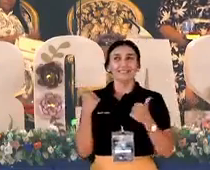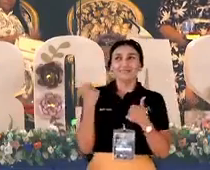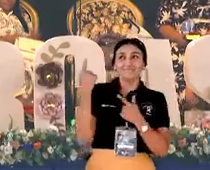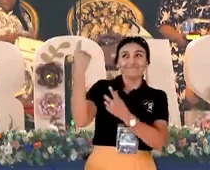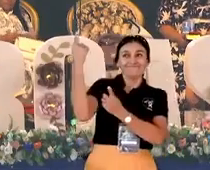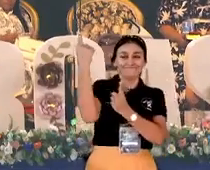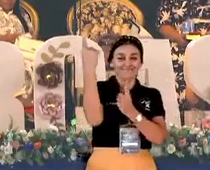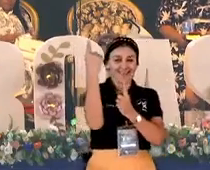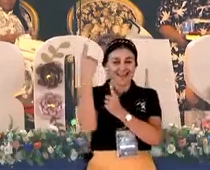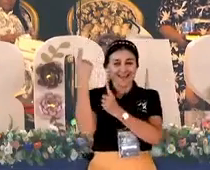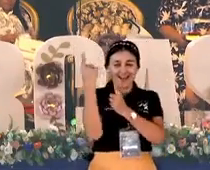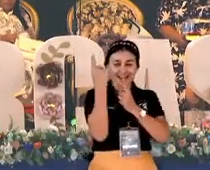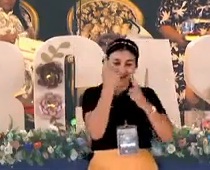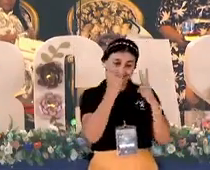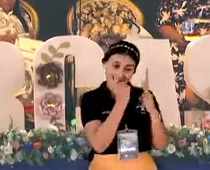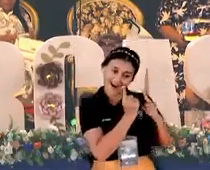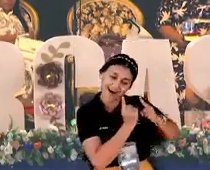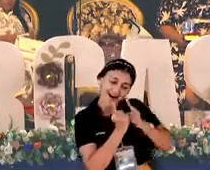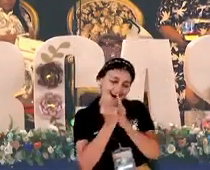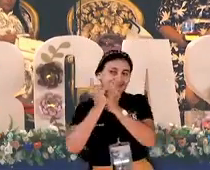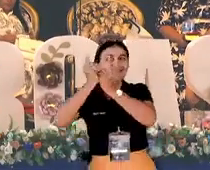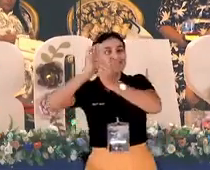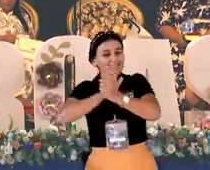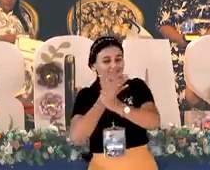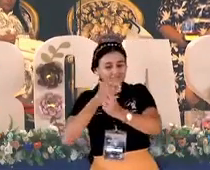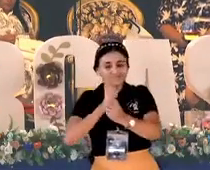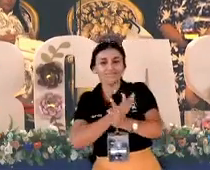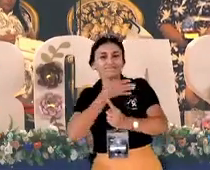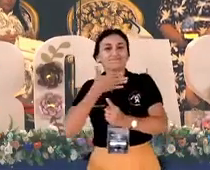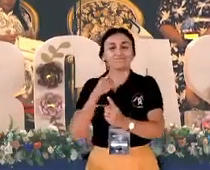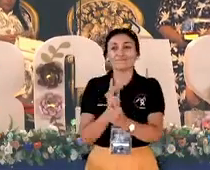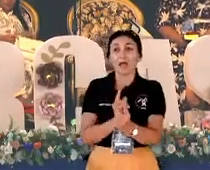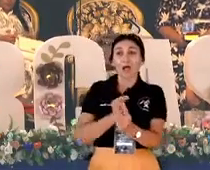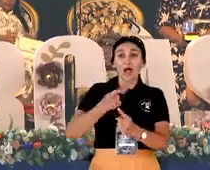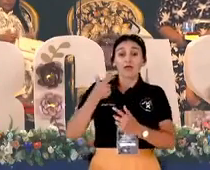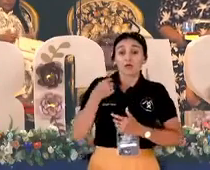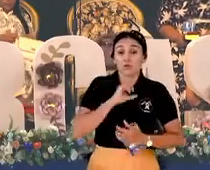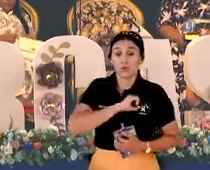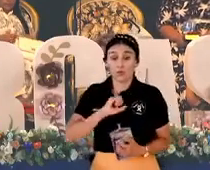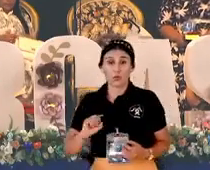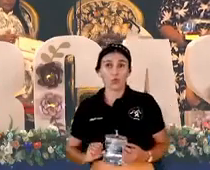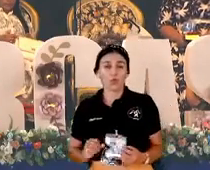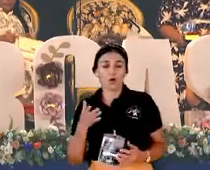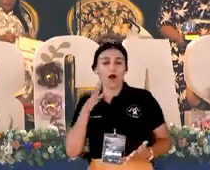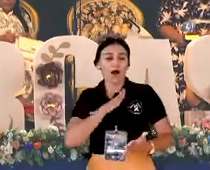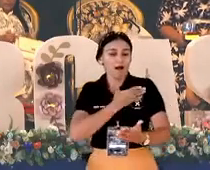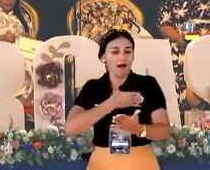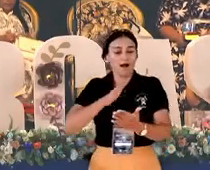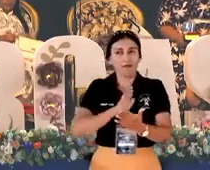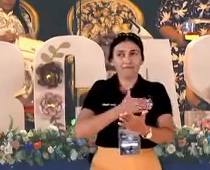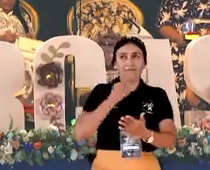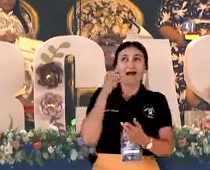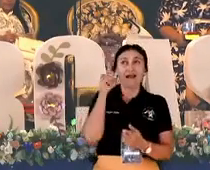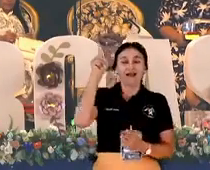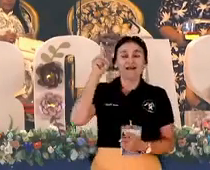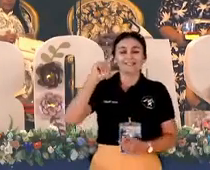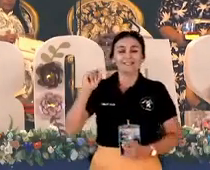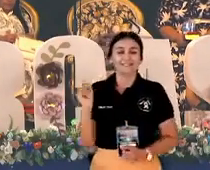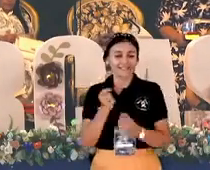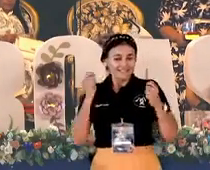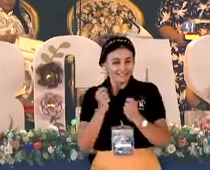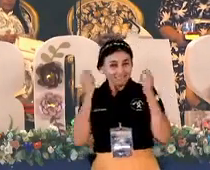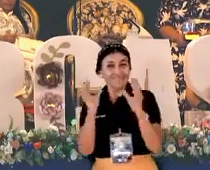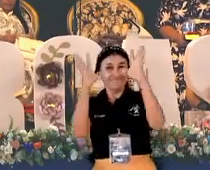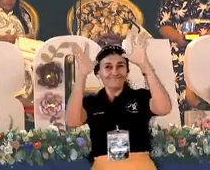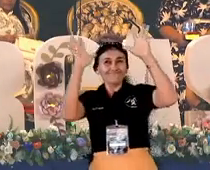viene ya no tarda y cantando aquí le espero. Gracias, mi Señor, mi gracia, y hoy exaltarte yo quiero. Reciba esta alabanza de